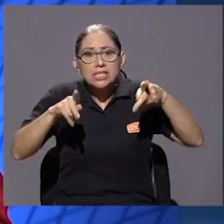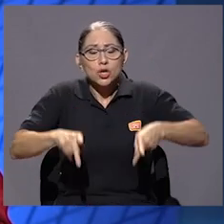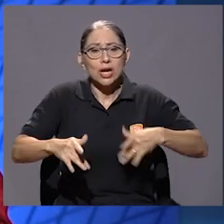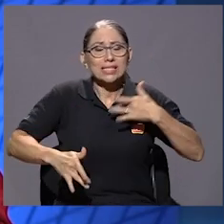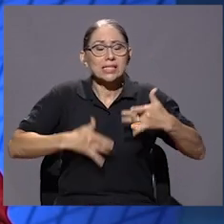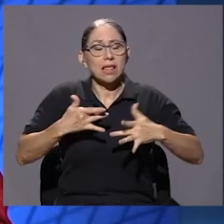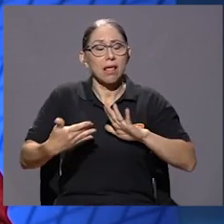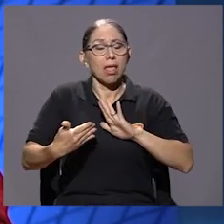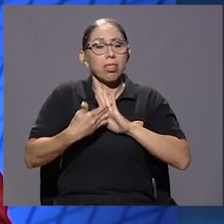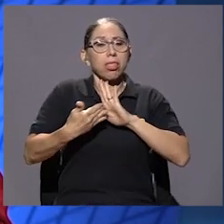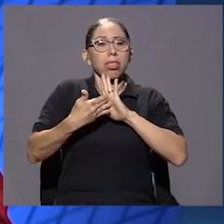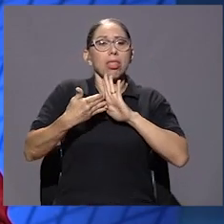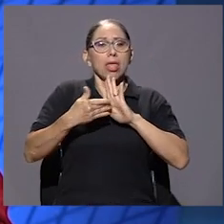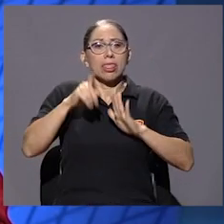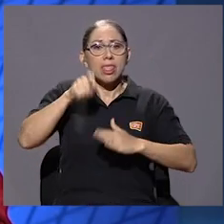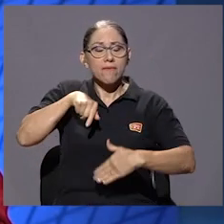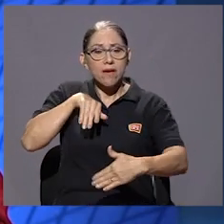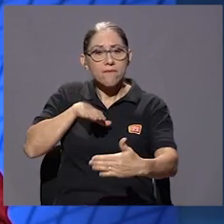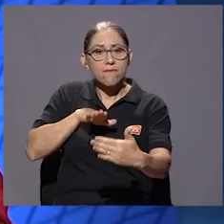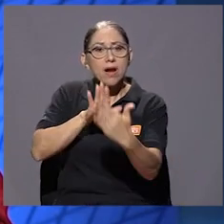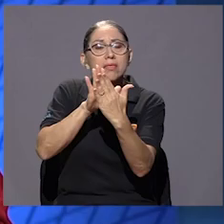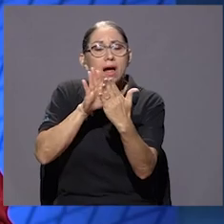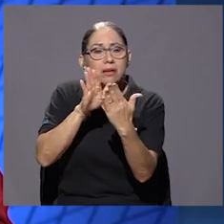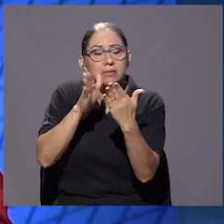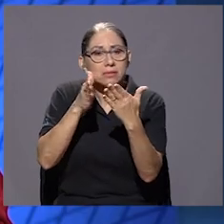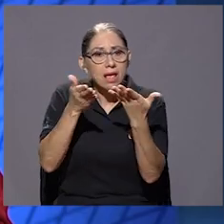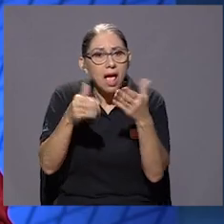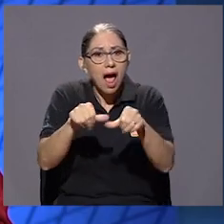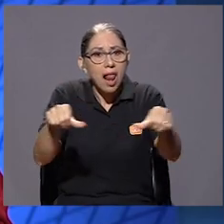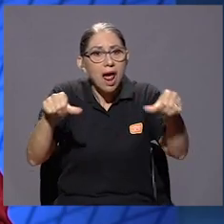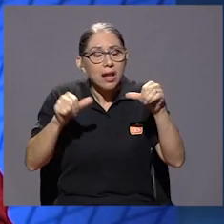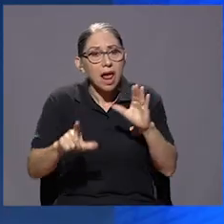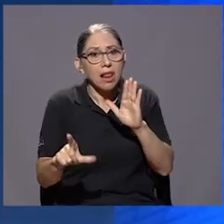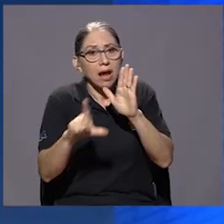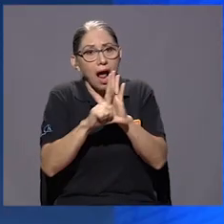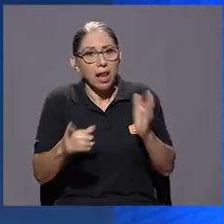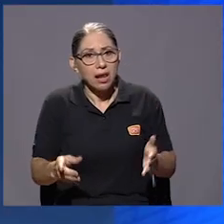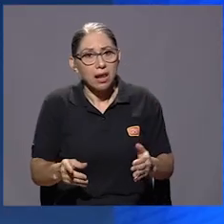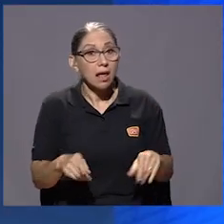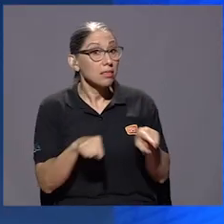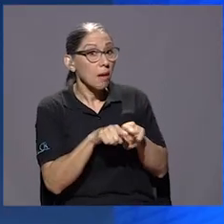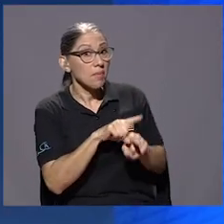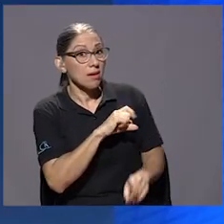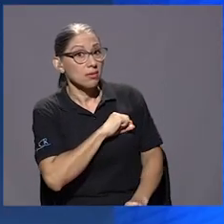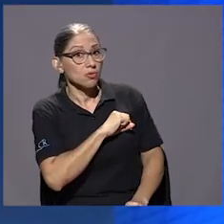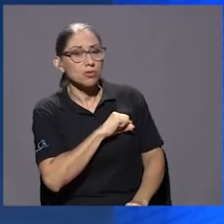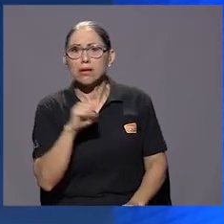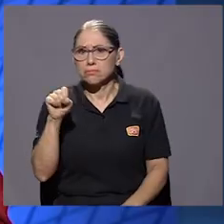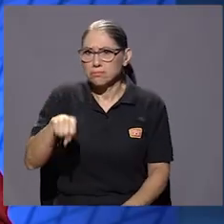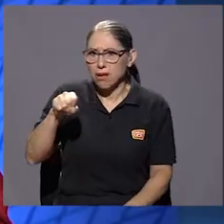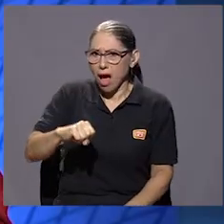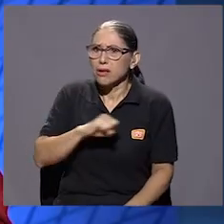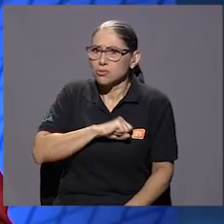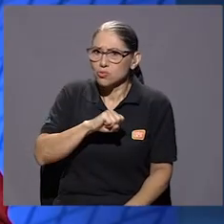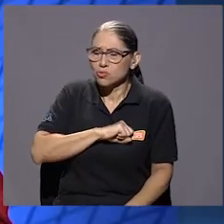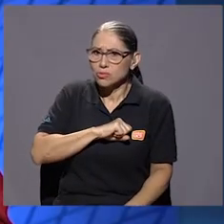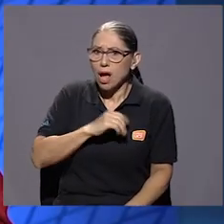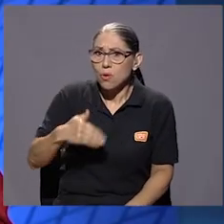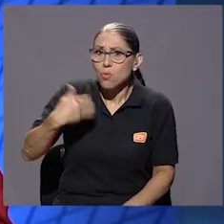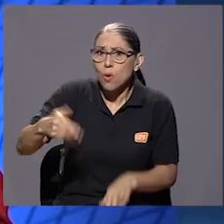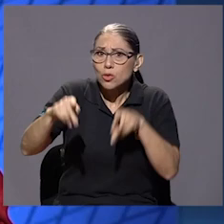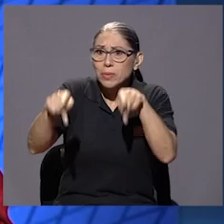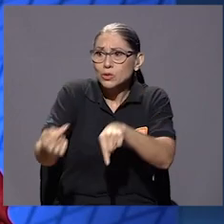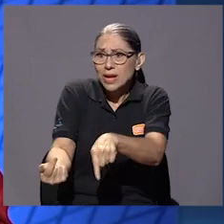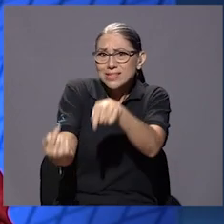afectada. Y tiene que enfrentarse a la parte legal. Y que tiene, asusta también. Que asusta muchísimo. Y cuando llegan a nuestro